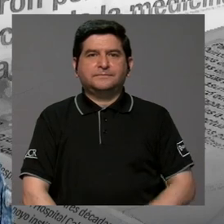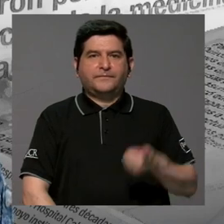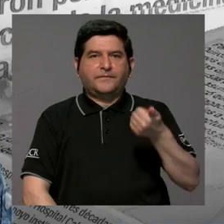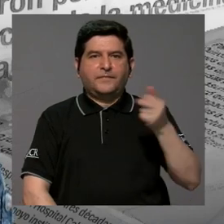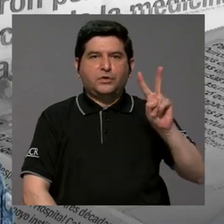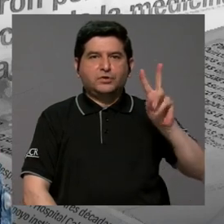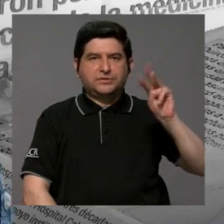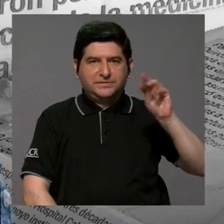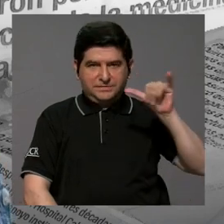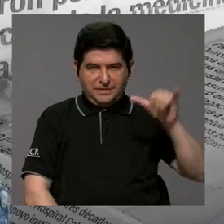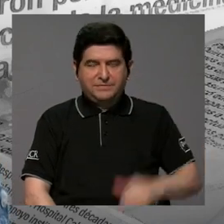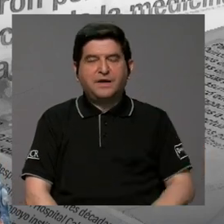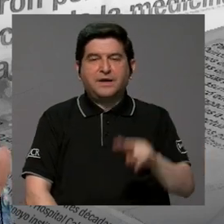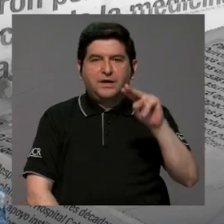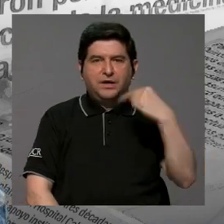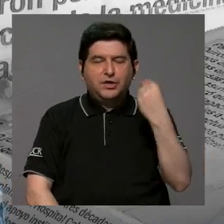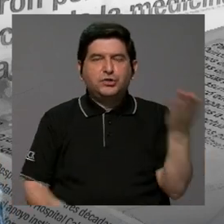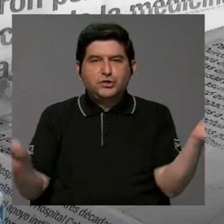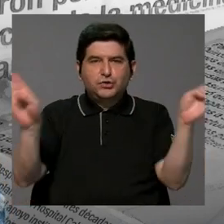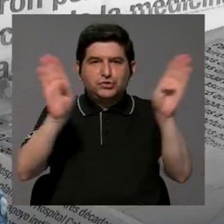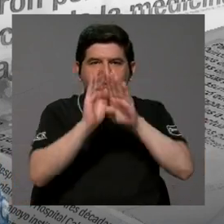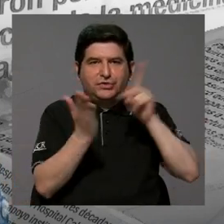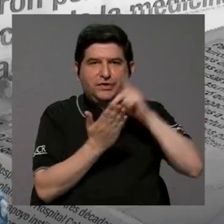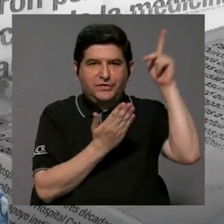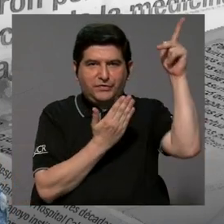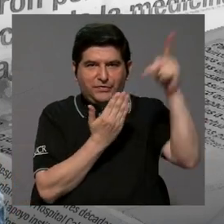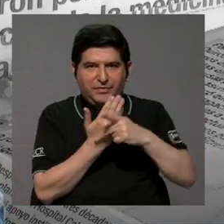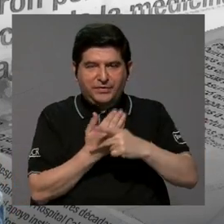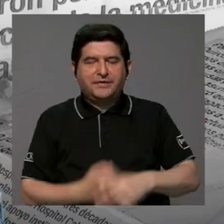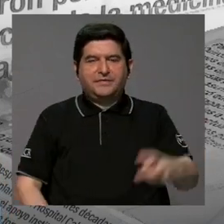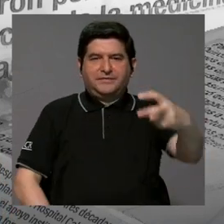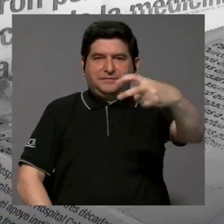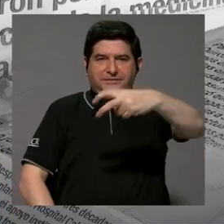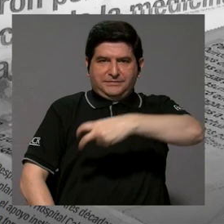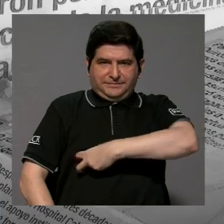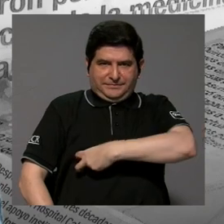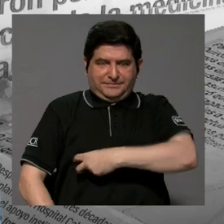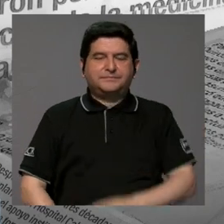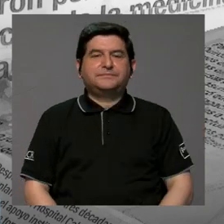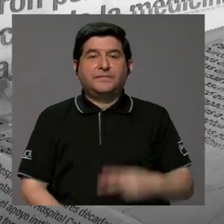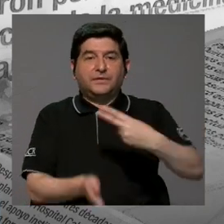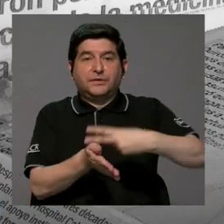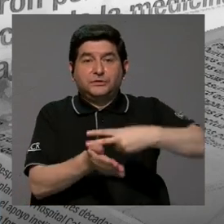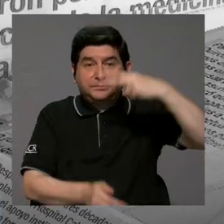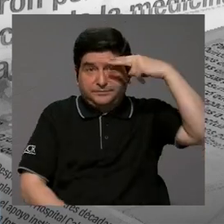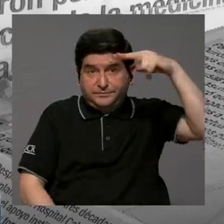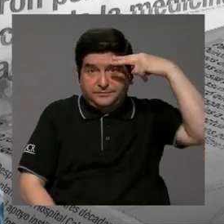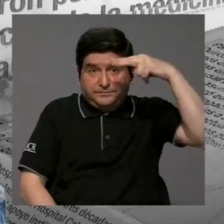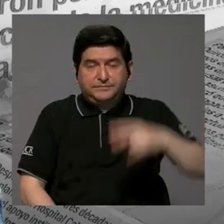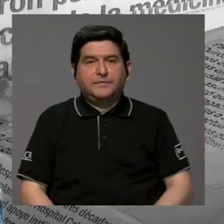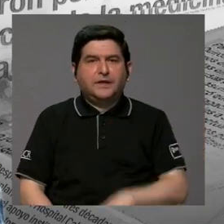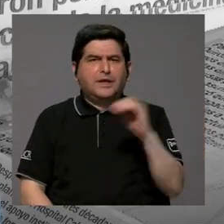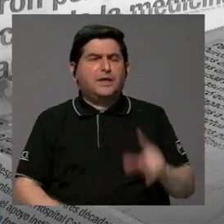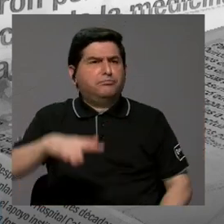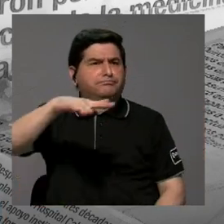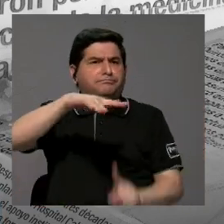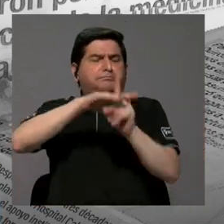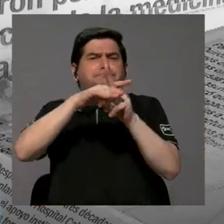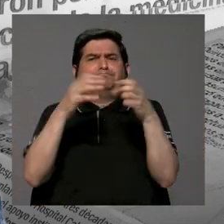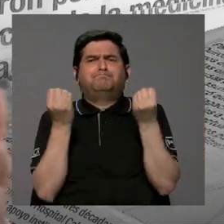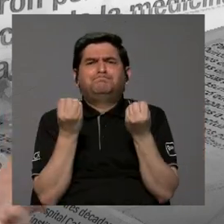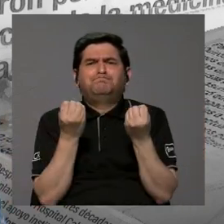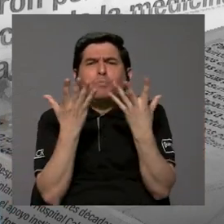El 12 de mayo se anunció el cierre del programa de trasplante hepático del Hospital México y han